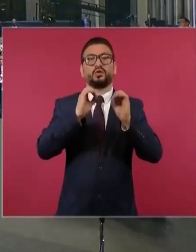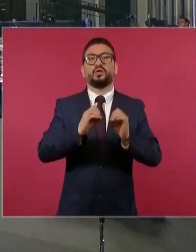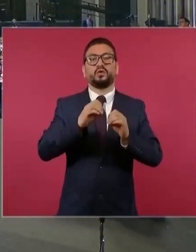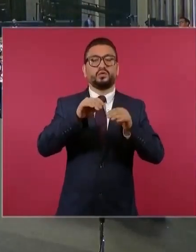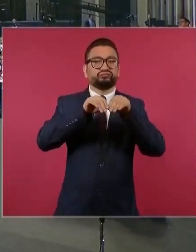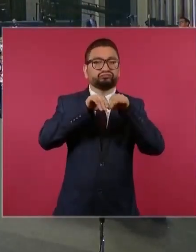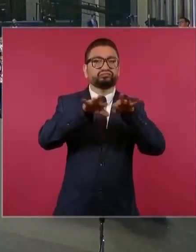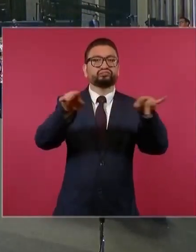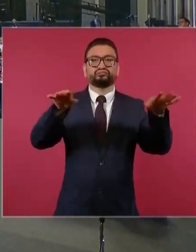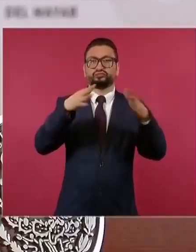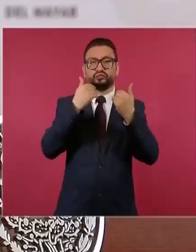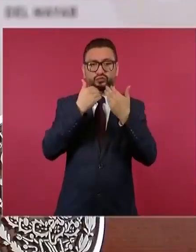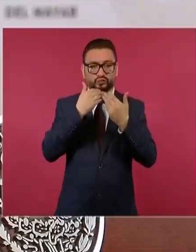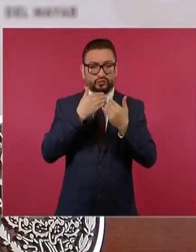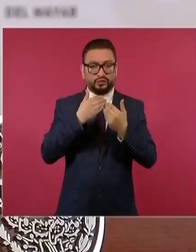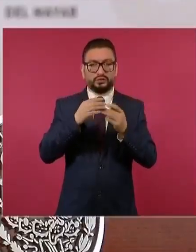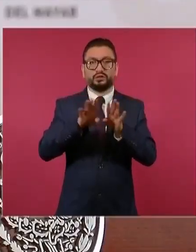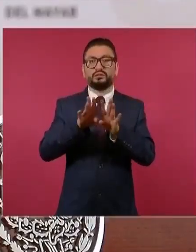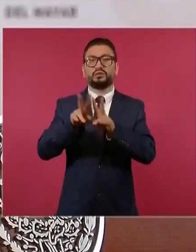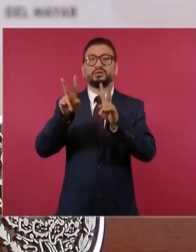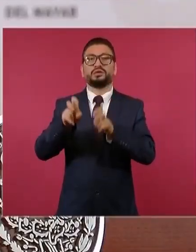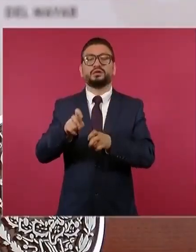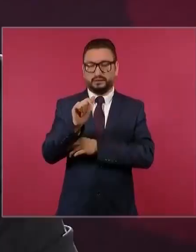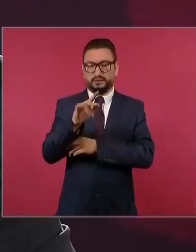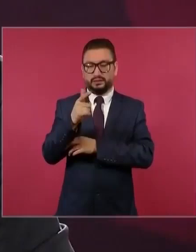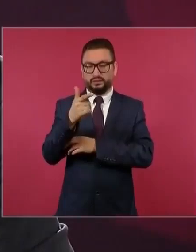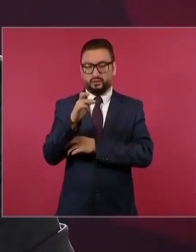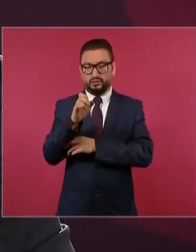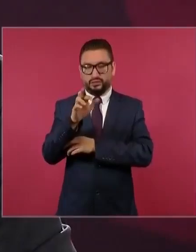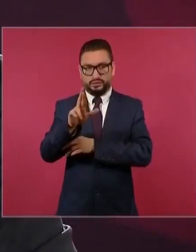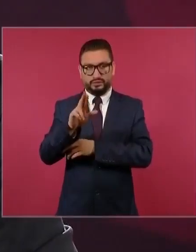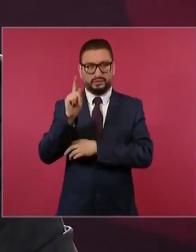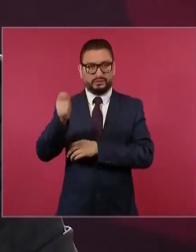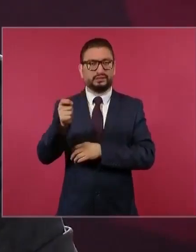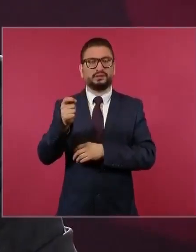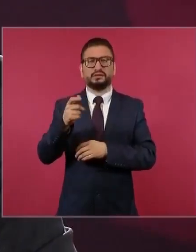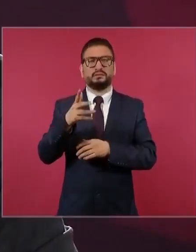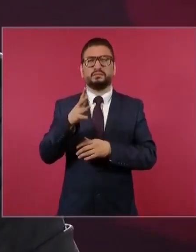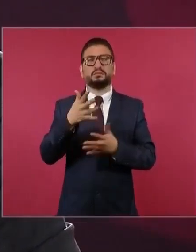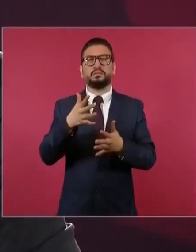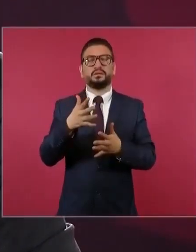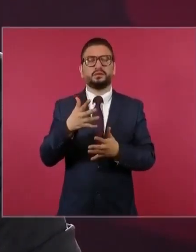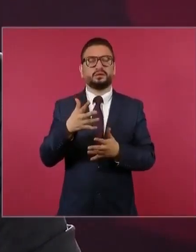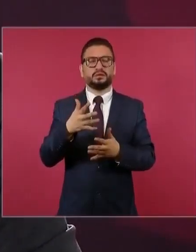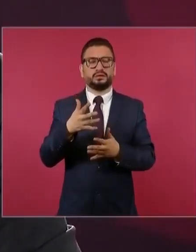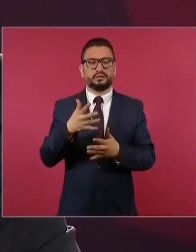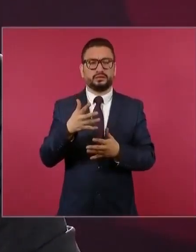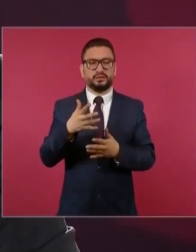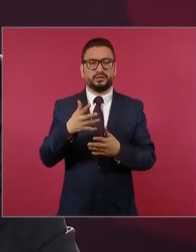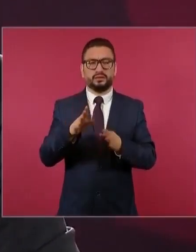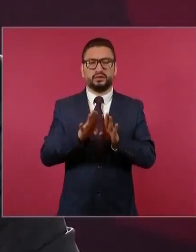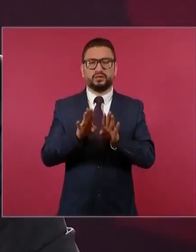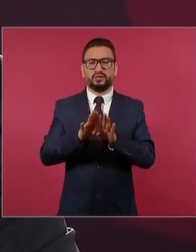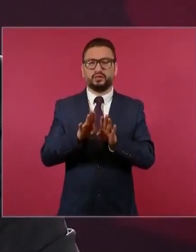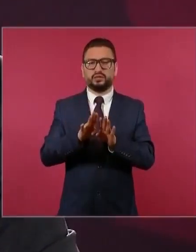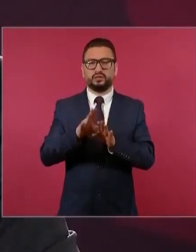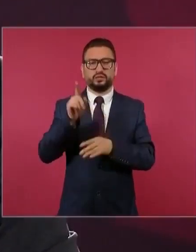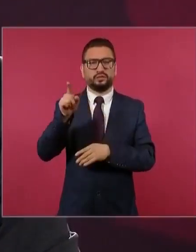publicidad, sino de medicinas. Delaware es algo así como